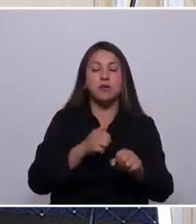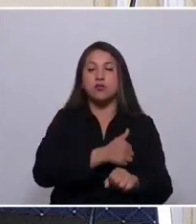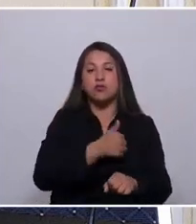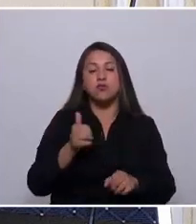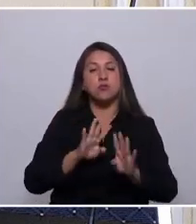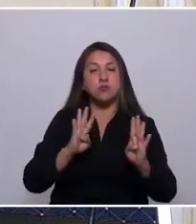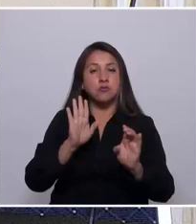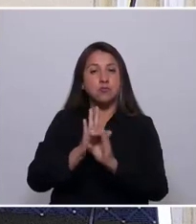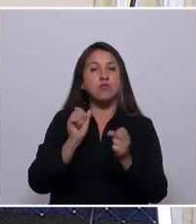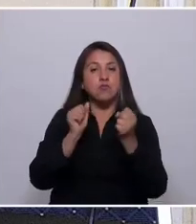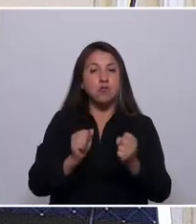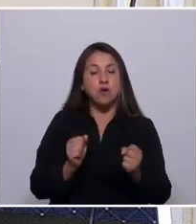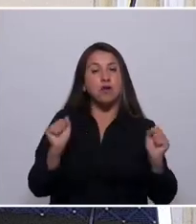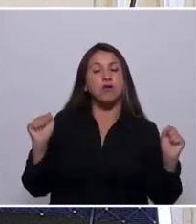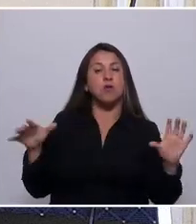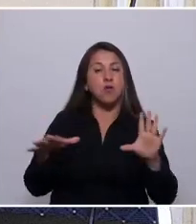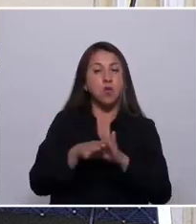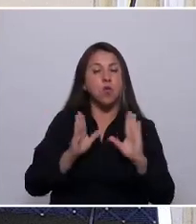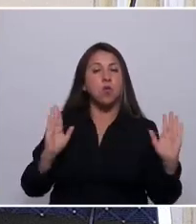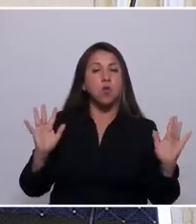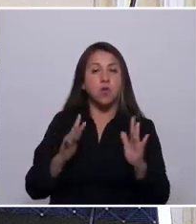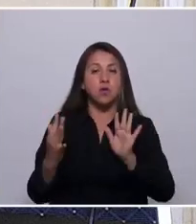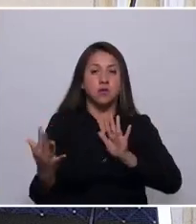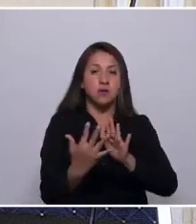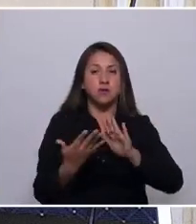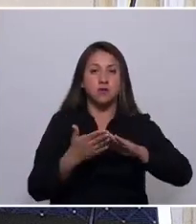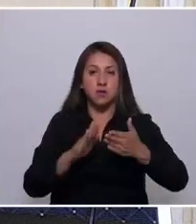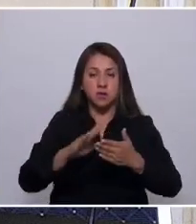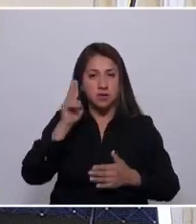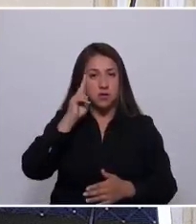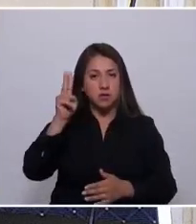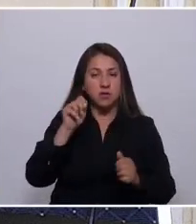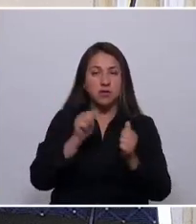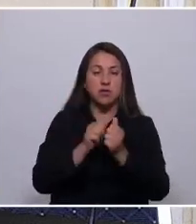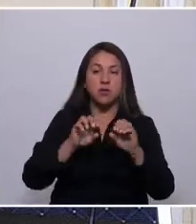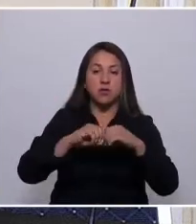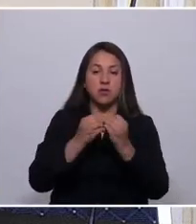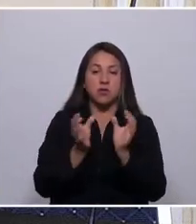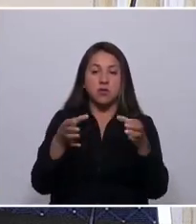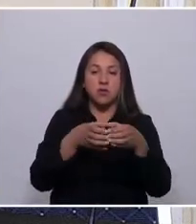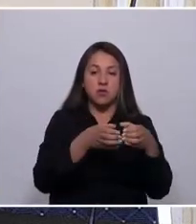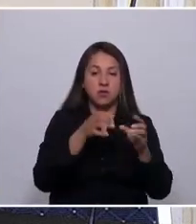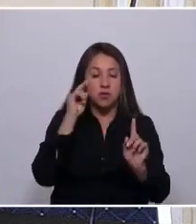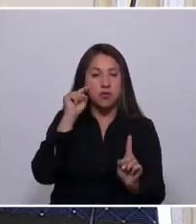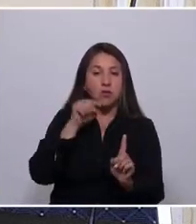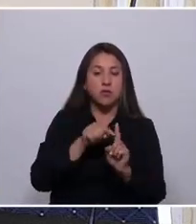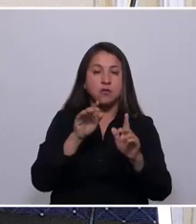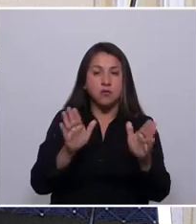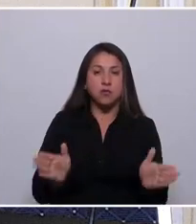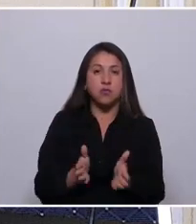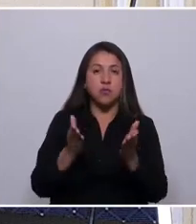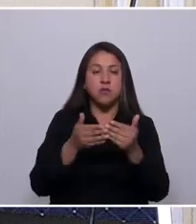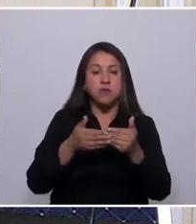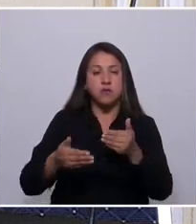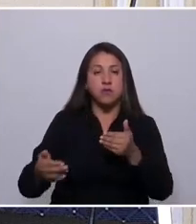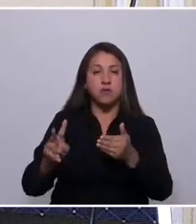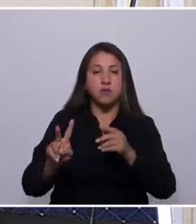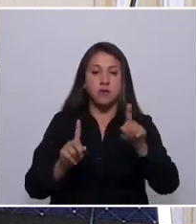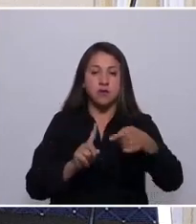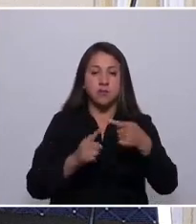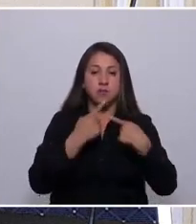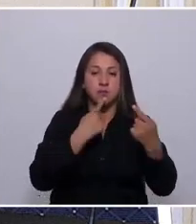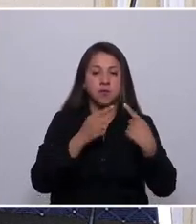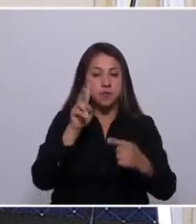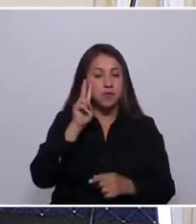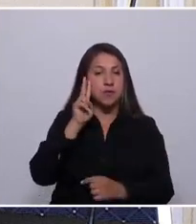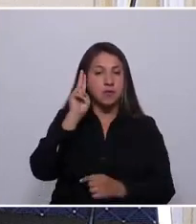pueda también reunirse con comunidades indígenas, con organizaciones, con fin de promover el proceso de participación y consulta